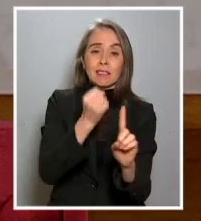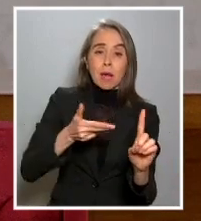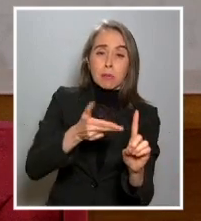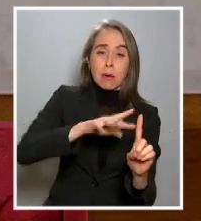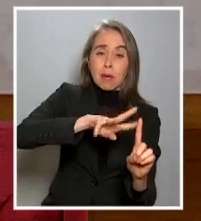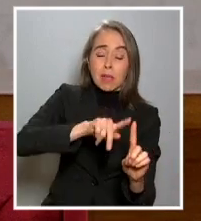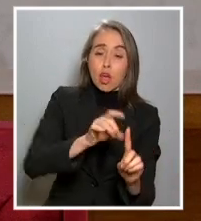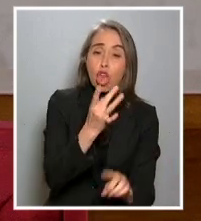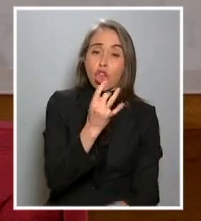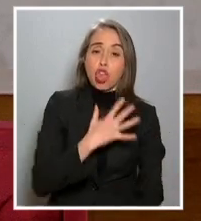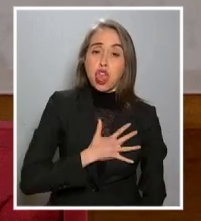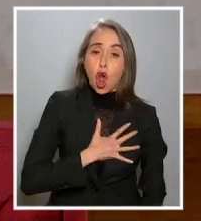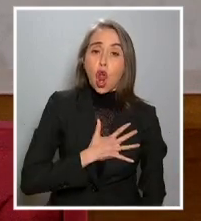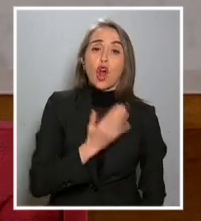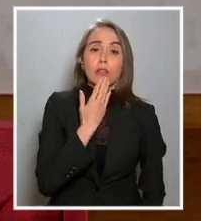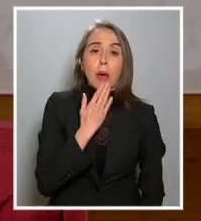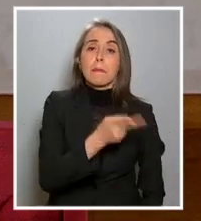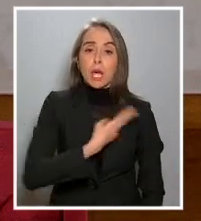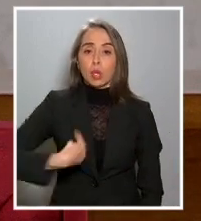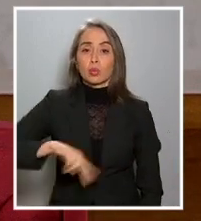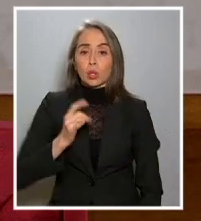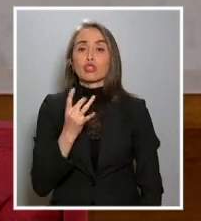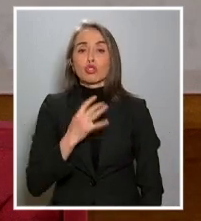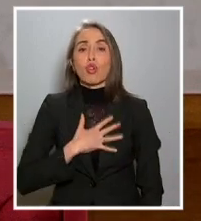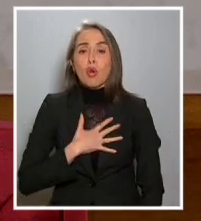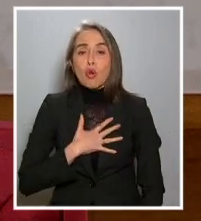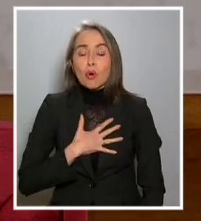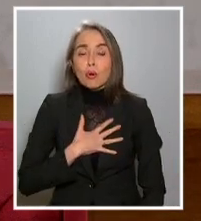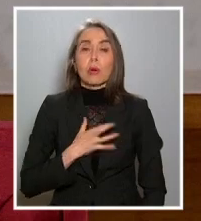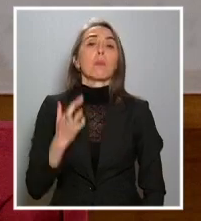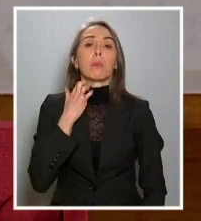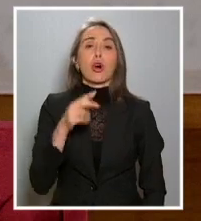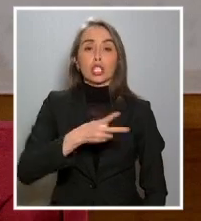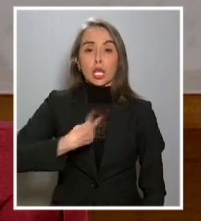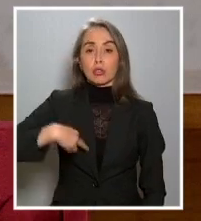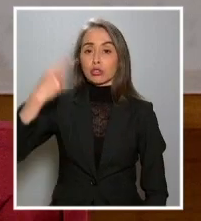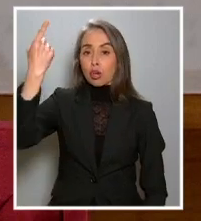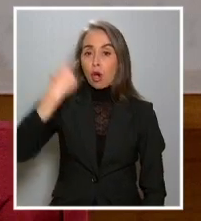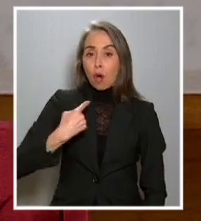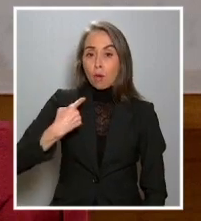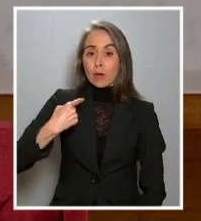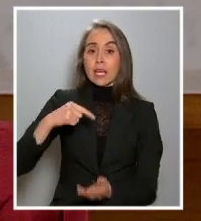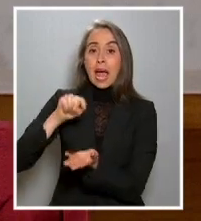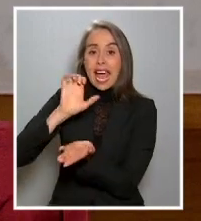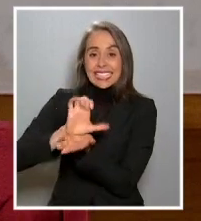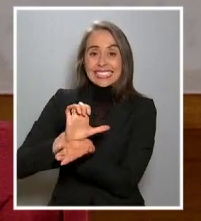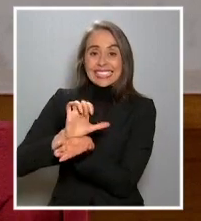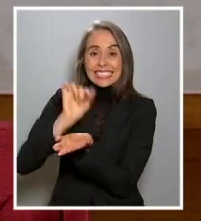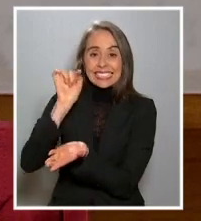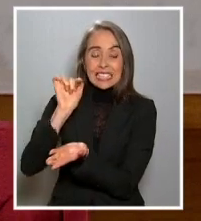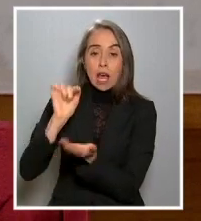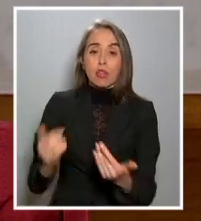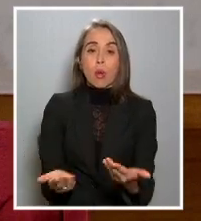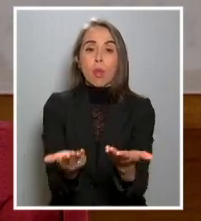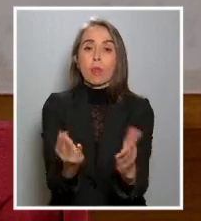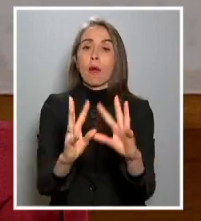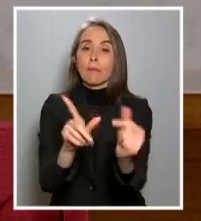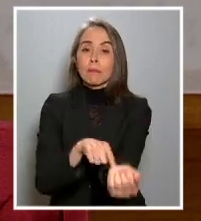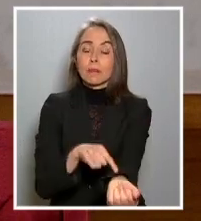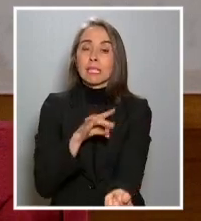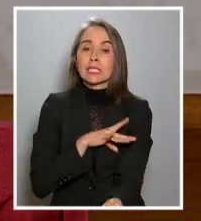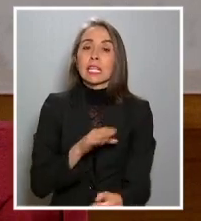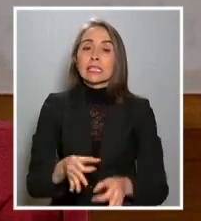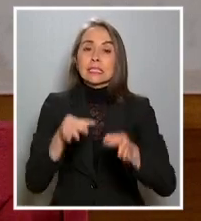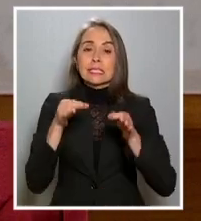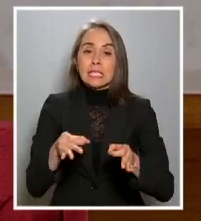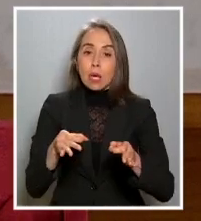delincuencia es también nuestro dolor. Porque es nuestra obligación como Estado brindar a las familias chilenas la